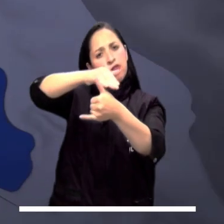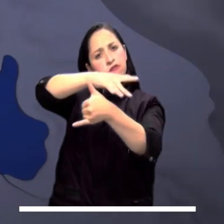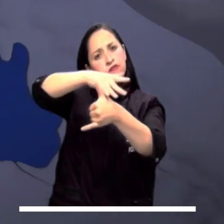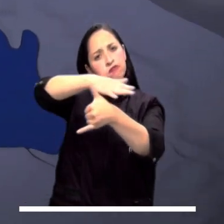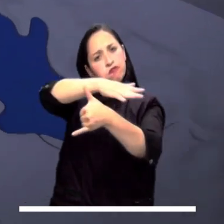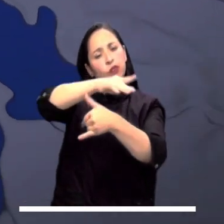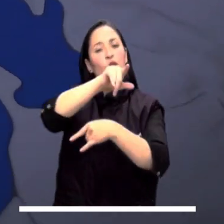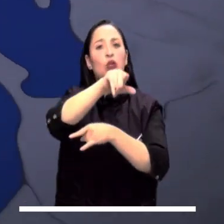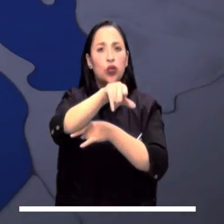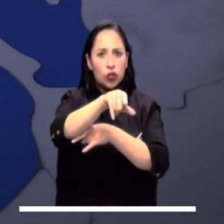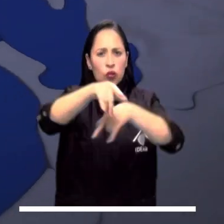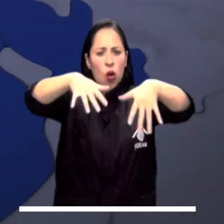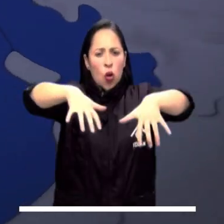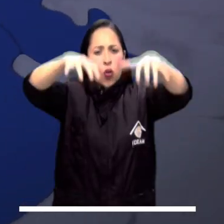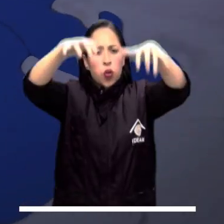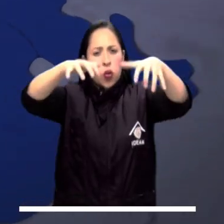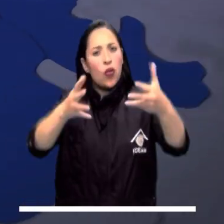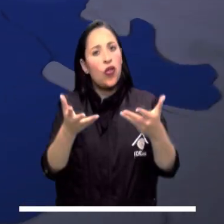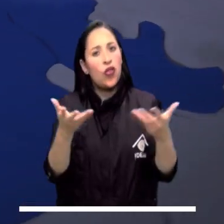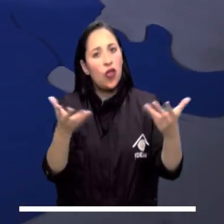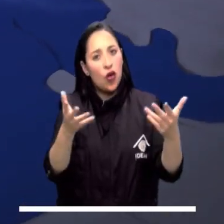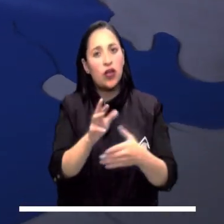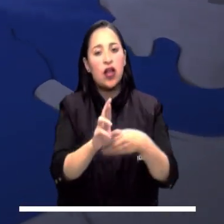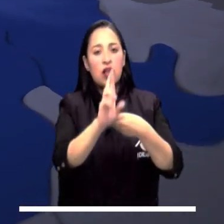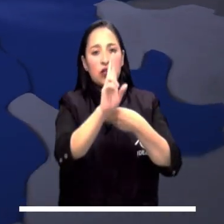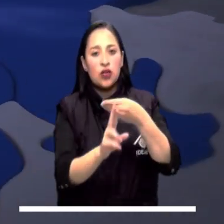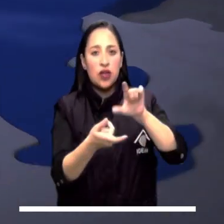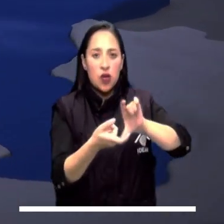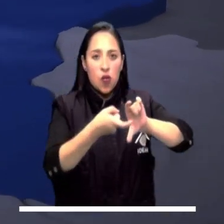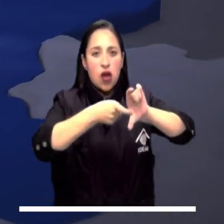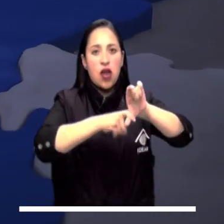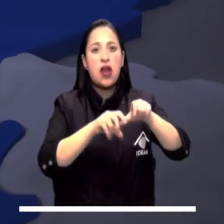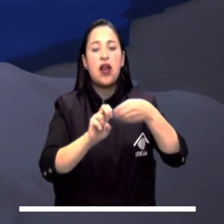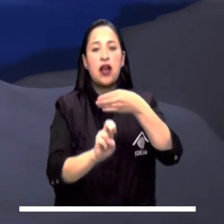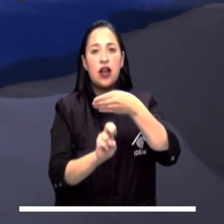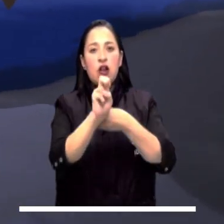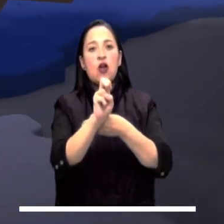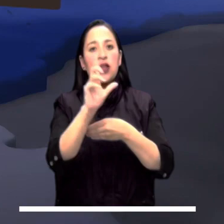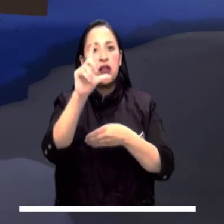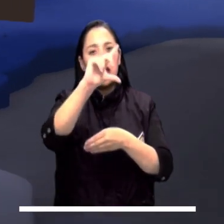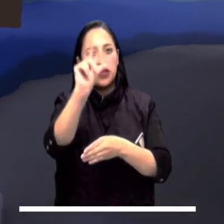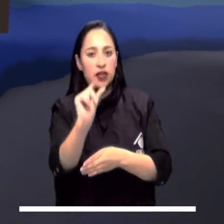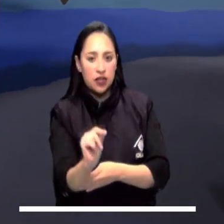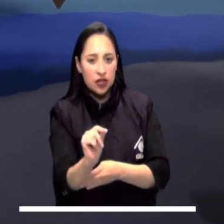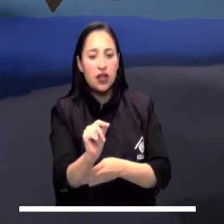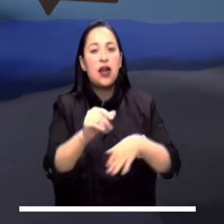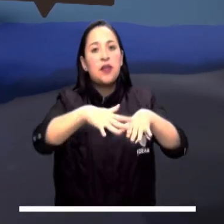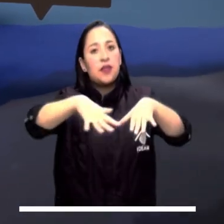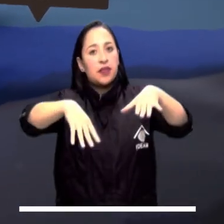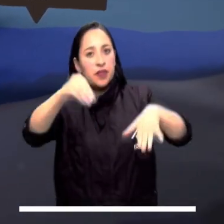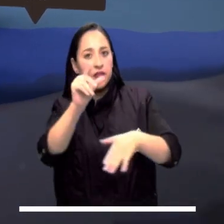Las precipitaciones más fuertes podrían ocurrir en el sur de La Guajira, norte de Cesar, Bolívar, Magdalena y Sucre.